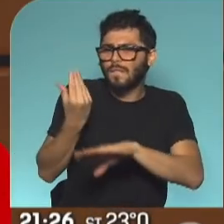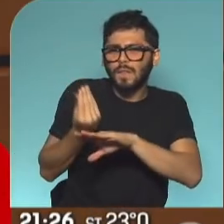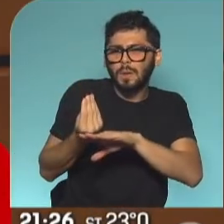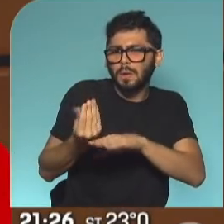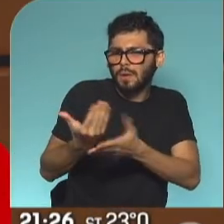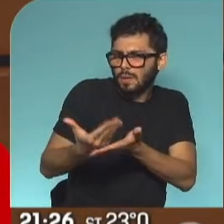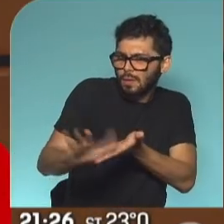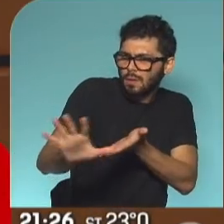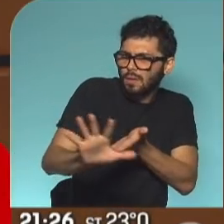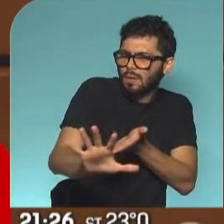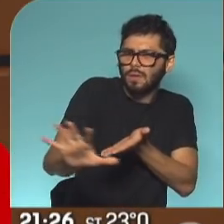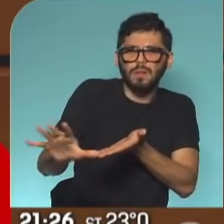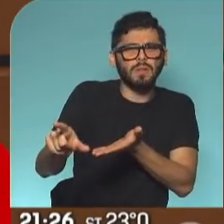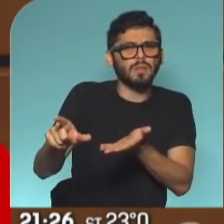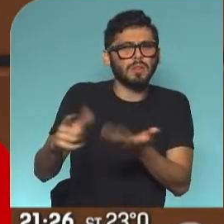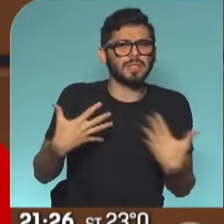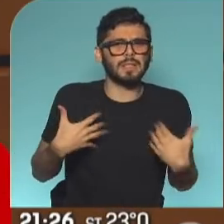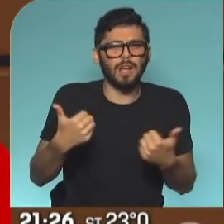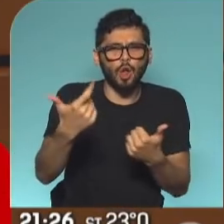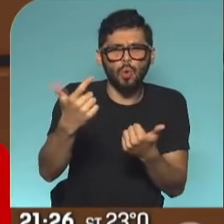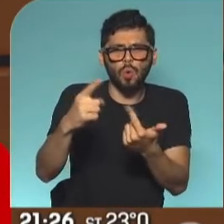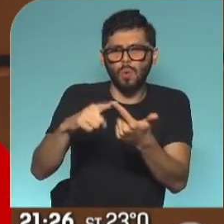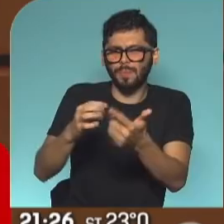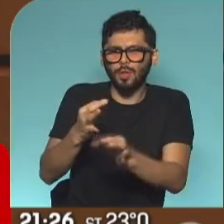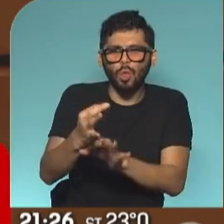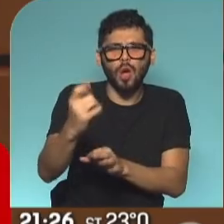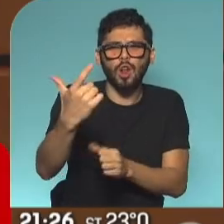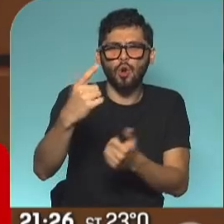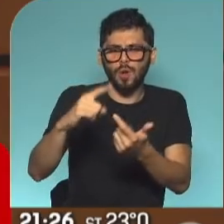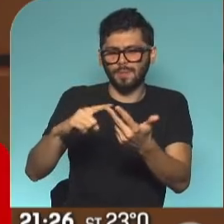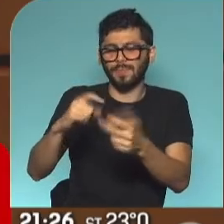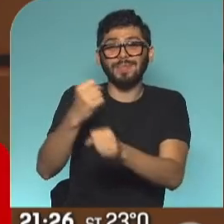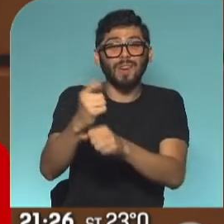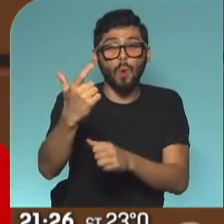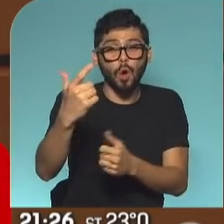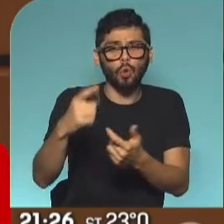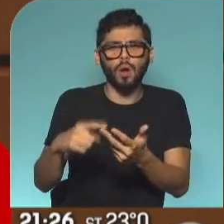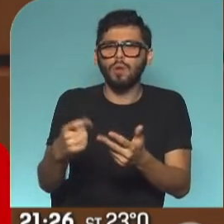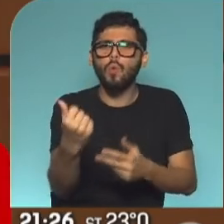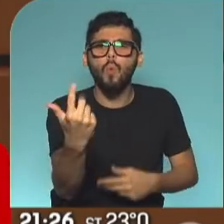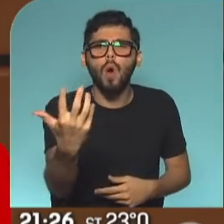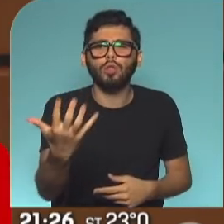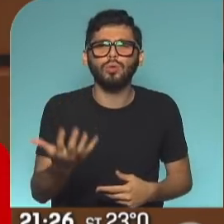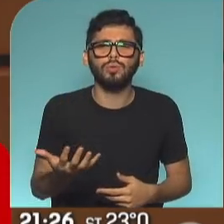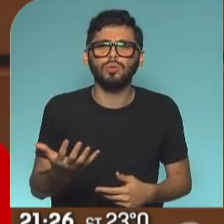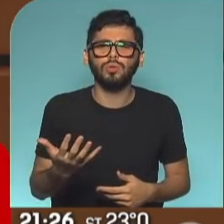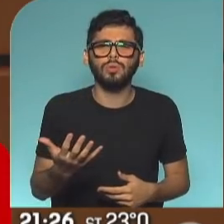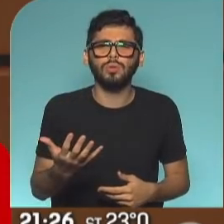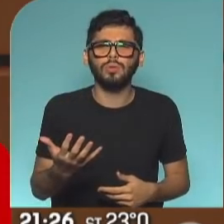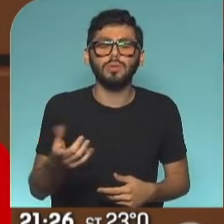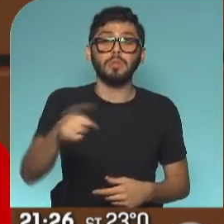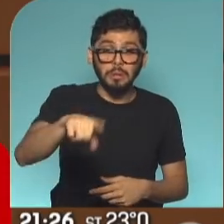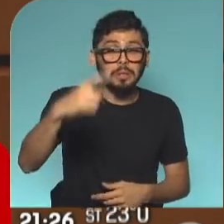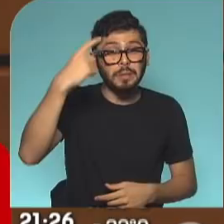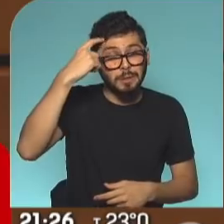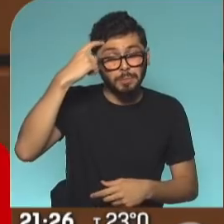sin salud, sin educación, sin trabajo. Y pregúntense cuánto tiempo